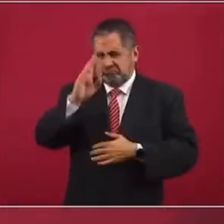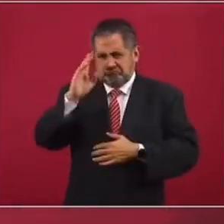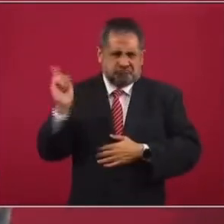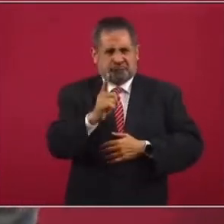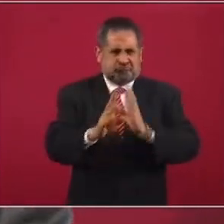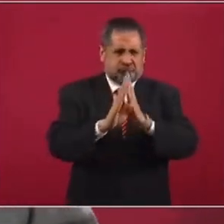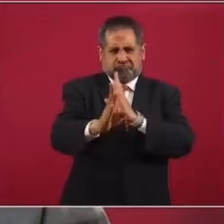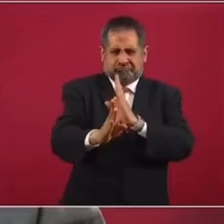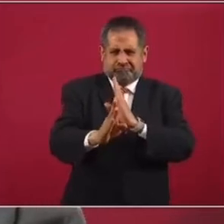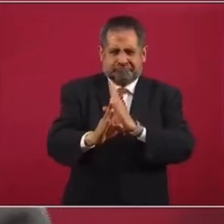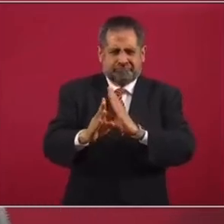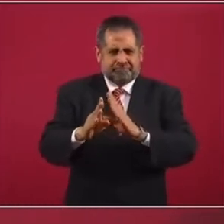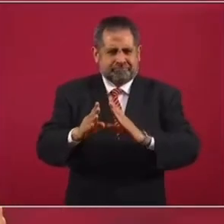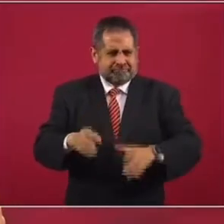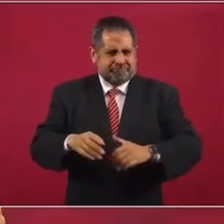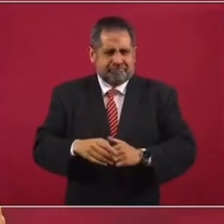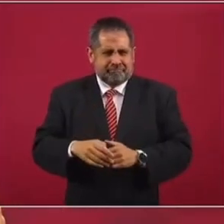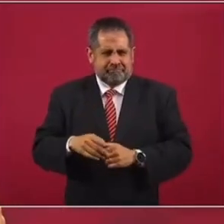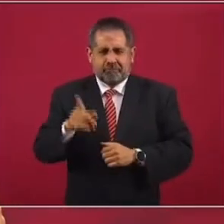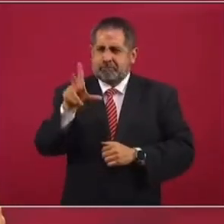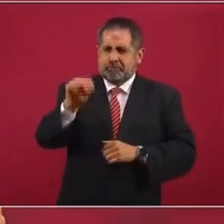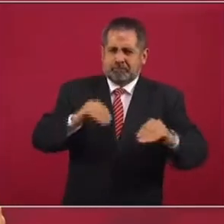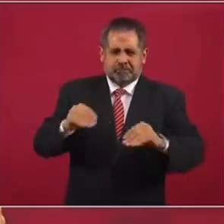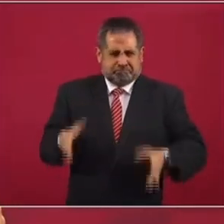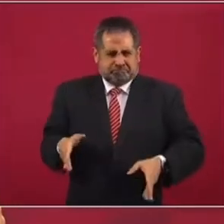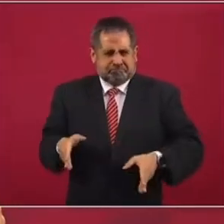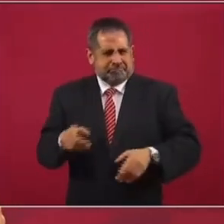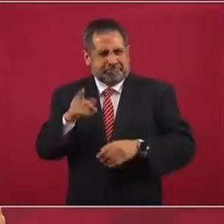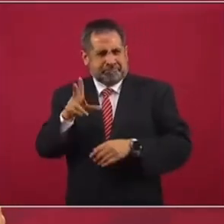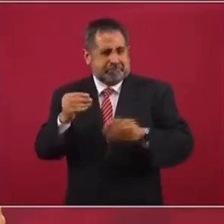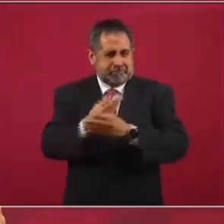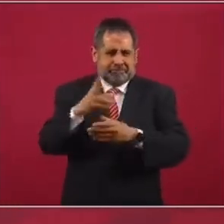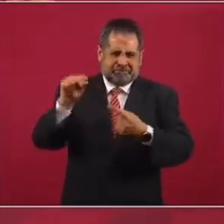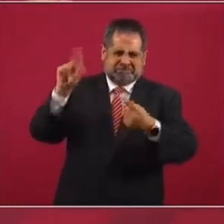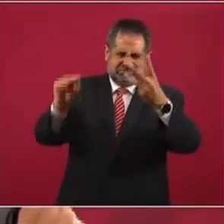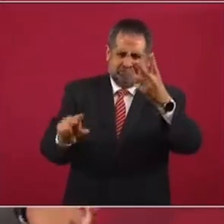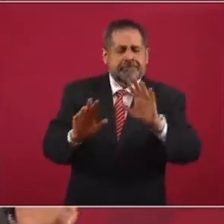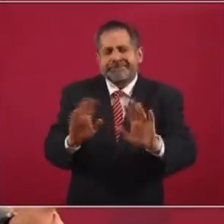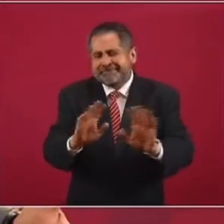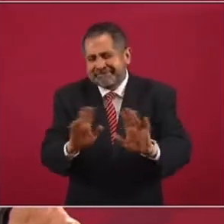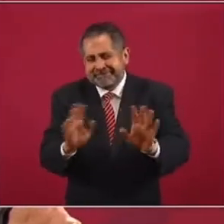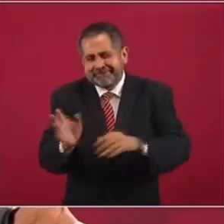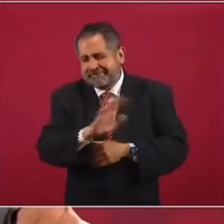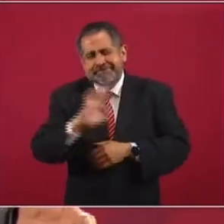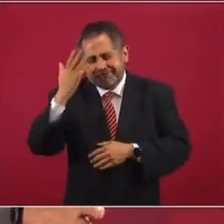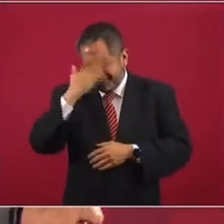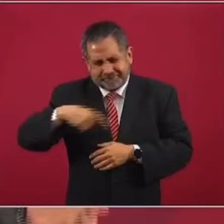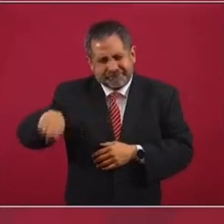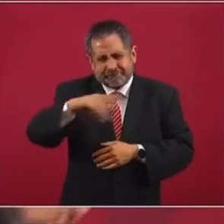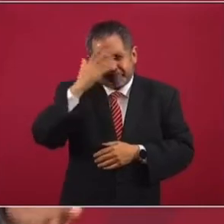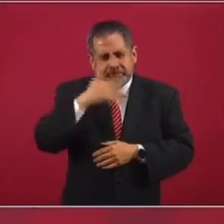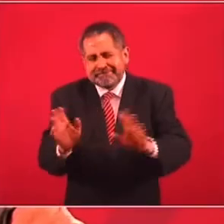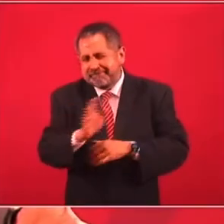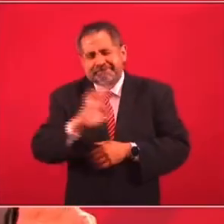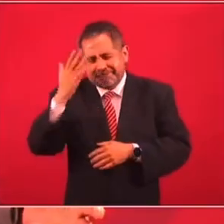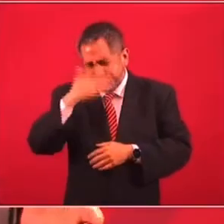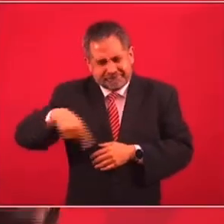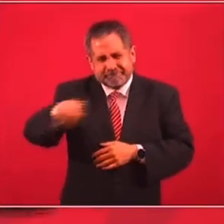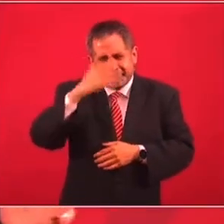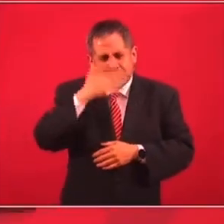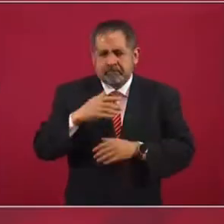firmes. No se muevan, no salgan, no esto, no lo otro, no, ya, sabemos. O sea, sana distancia,